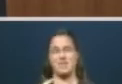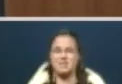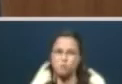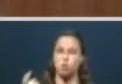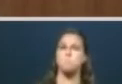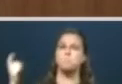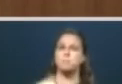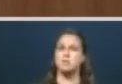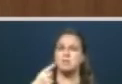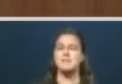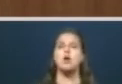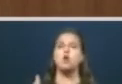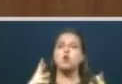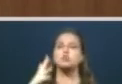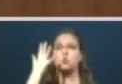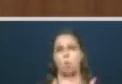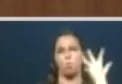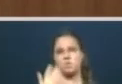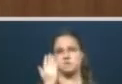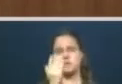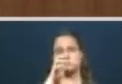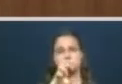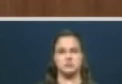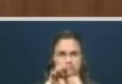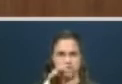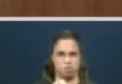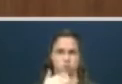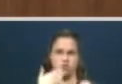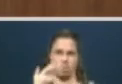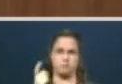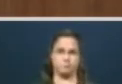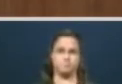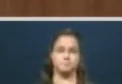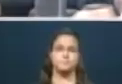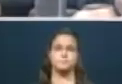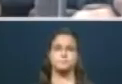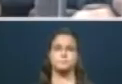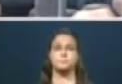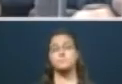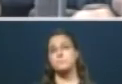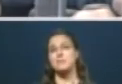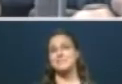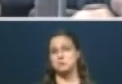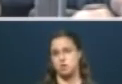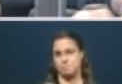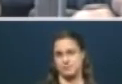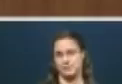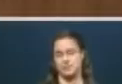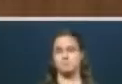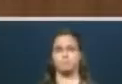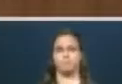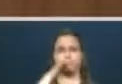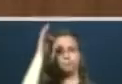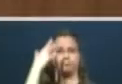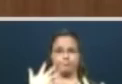el consejo de cuentas de castilla y león' señora presidenta señoras y señores